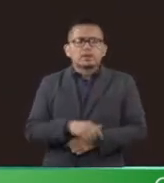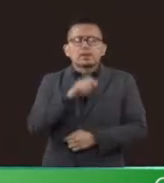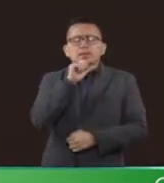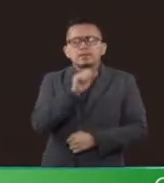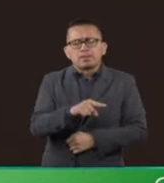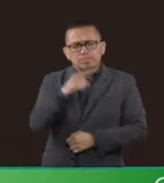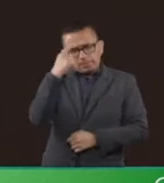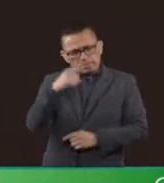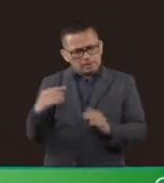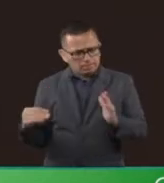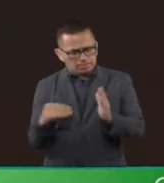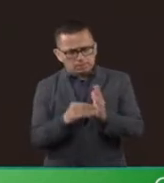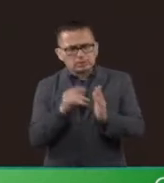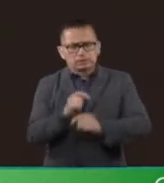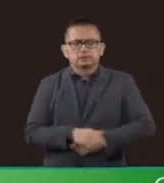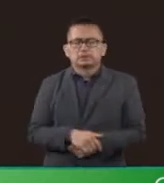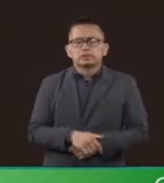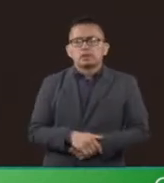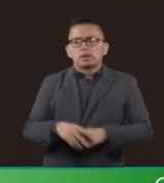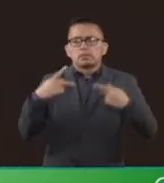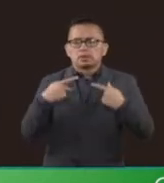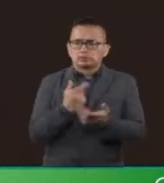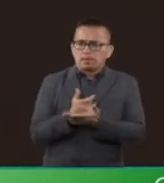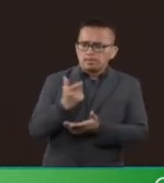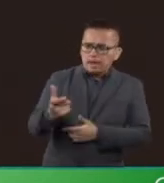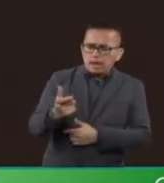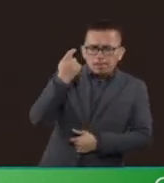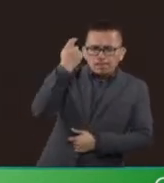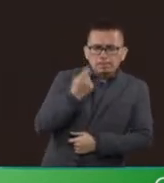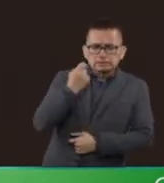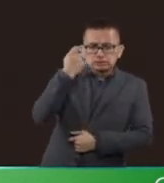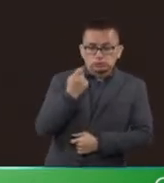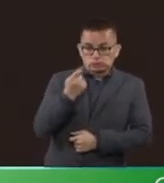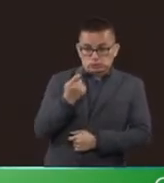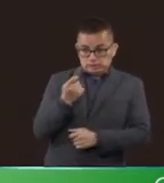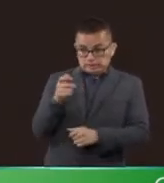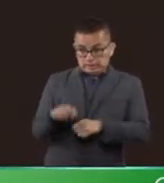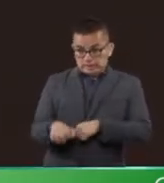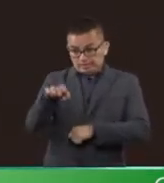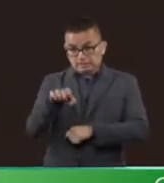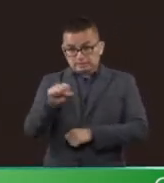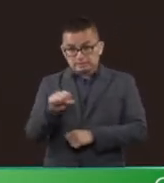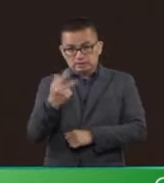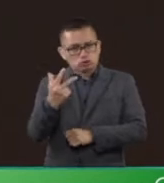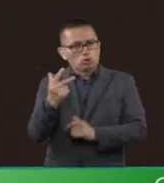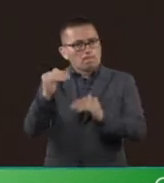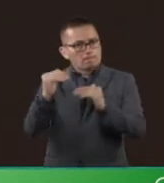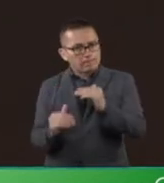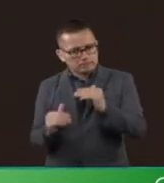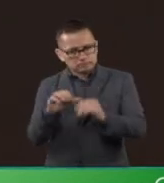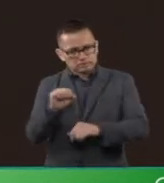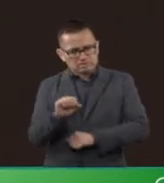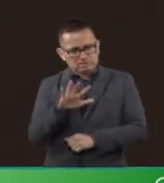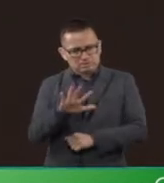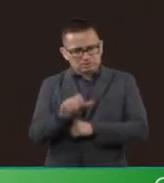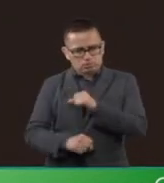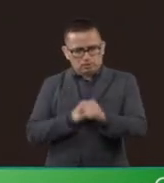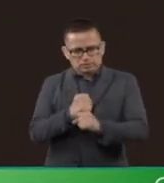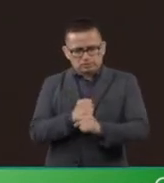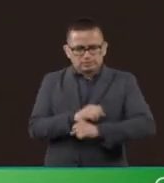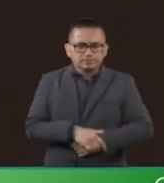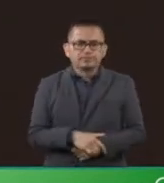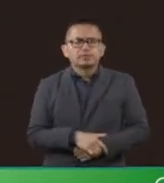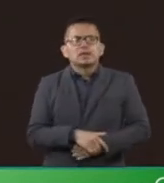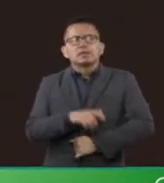65 la edad para acceder a las pensiones de nuestros adultos mayores. Se busca establecer la obligación del Estado